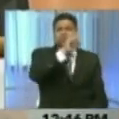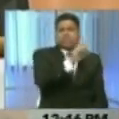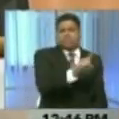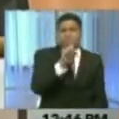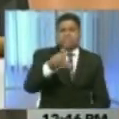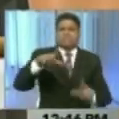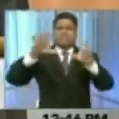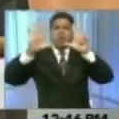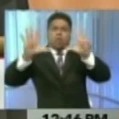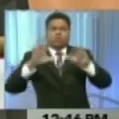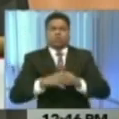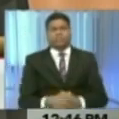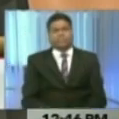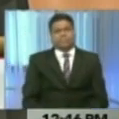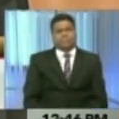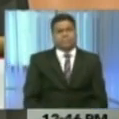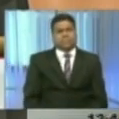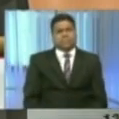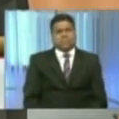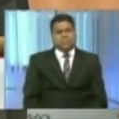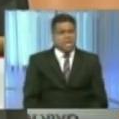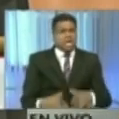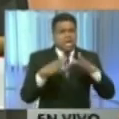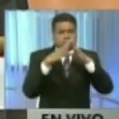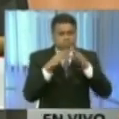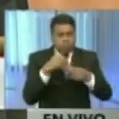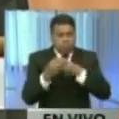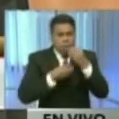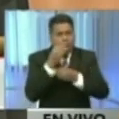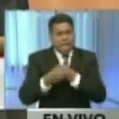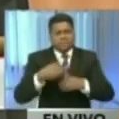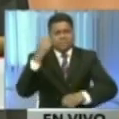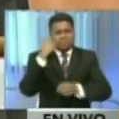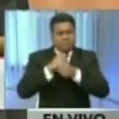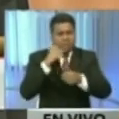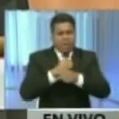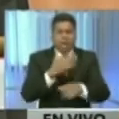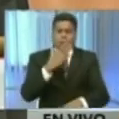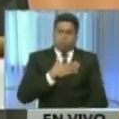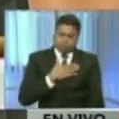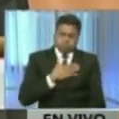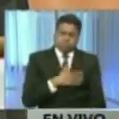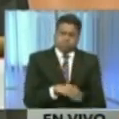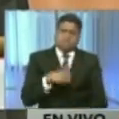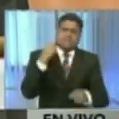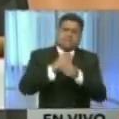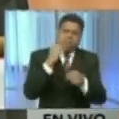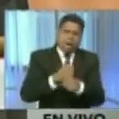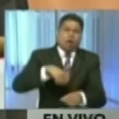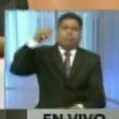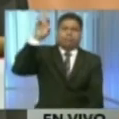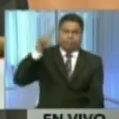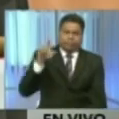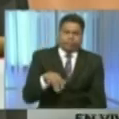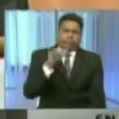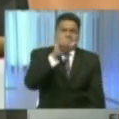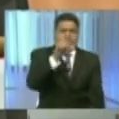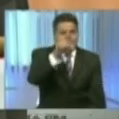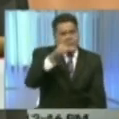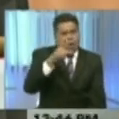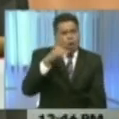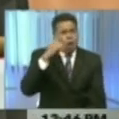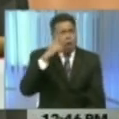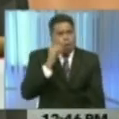118. En el cumplimiento de sus deberes, es decir, el trabajo que hace día a día este señor y por lo cual